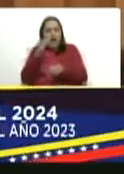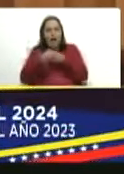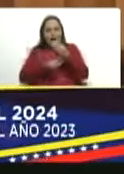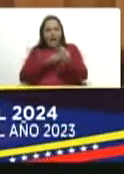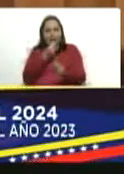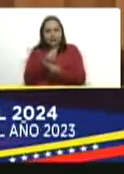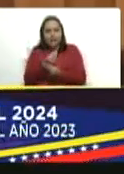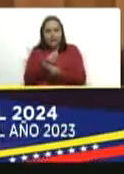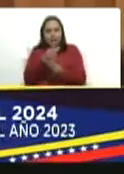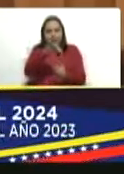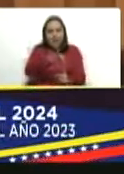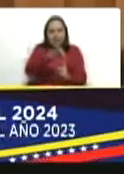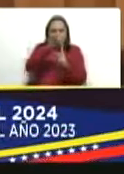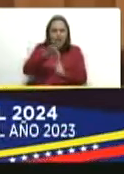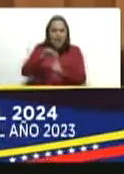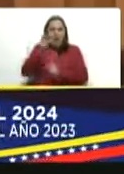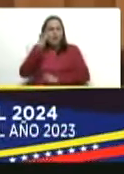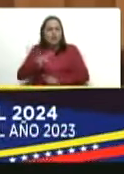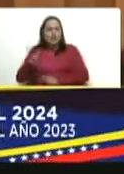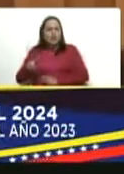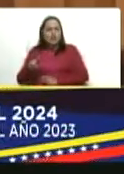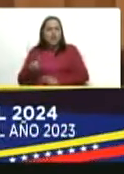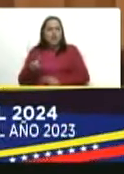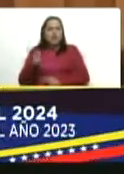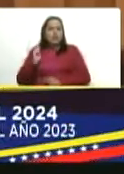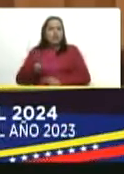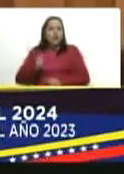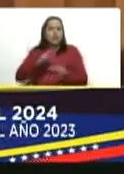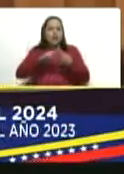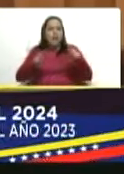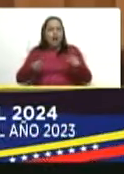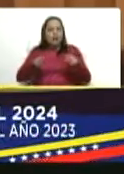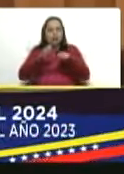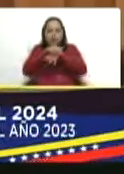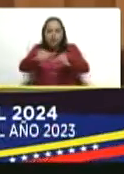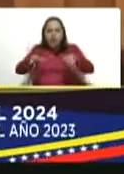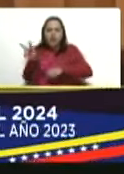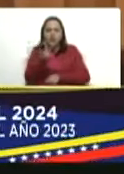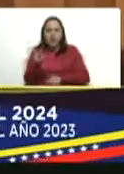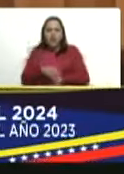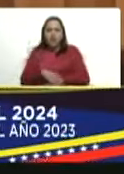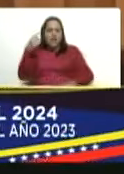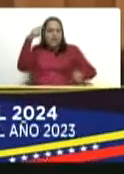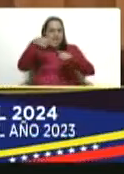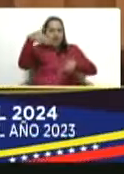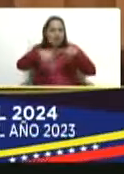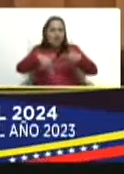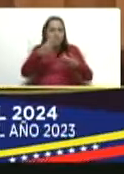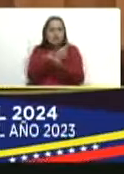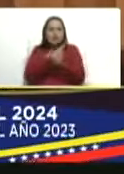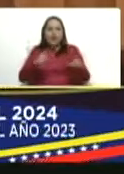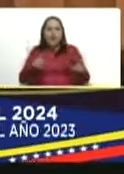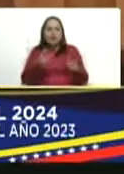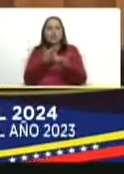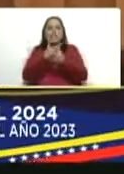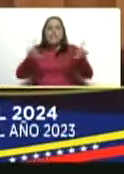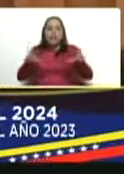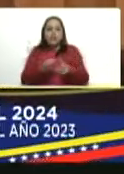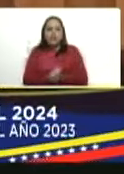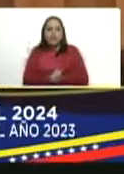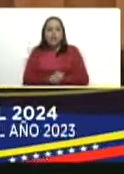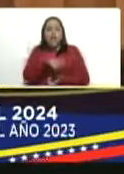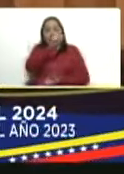y elegir jueces de paz en todos los territorios del país con el voto directo, democrático y libre de